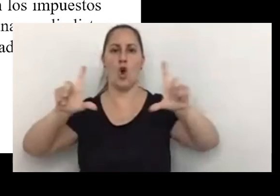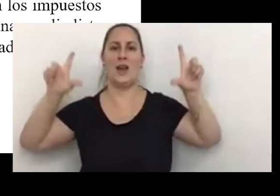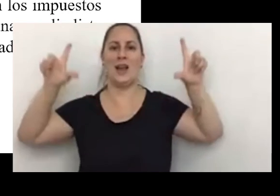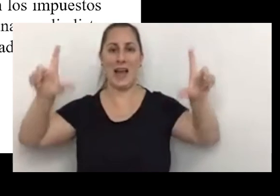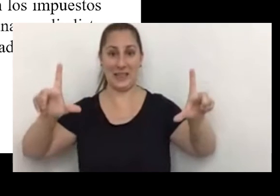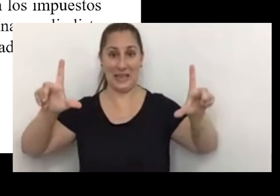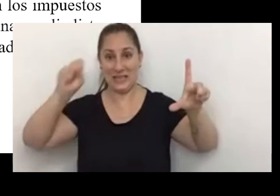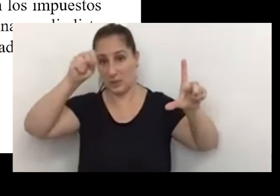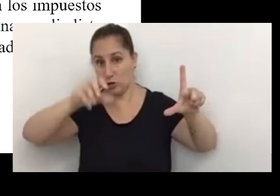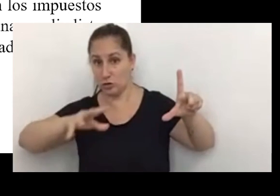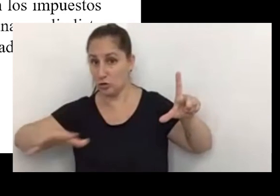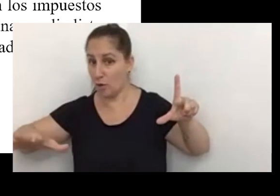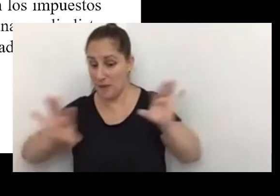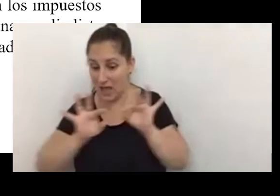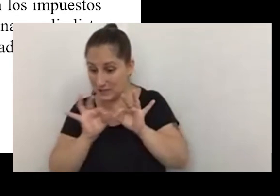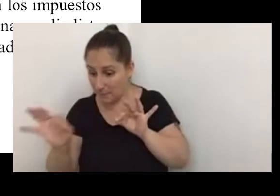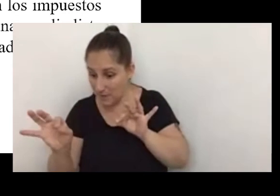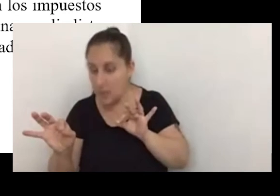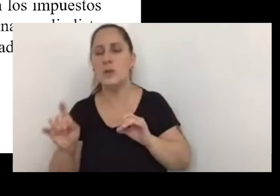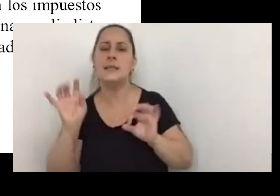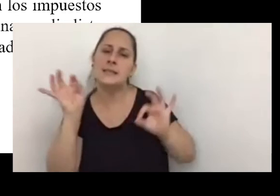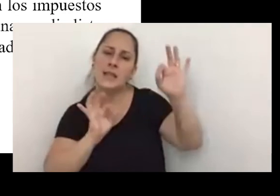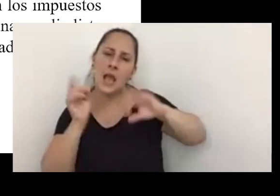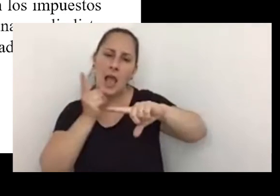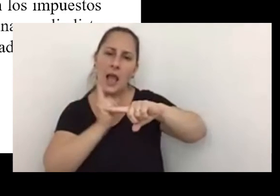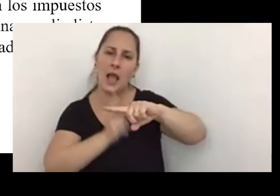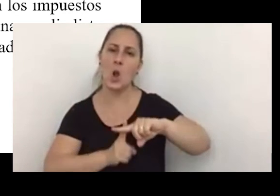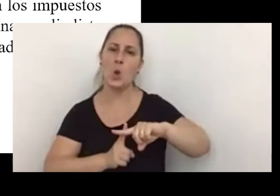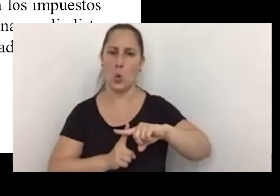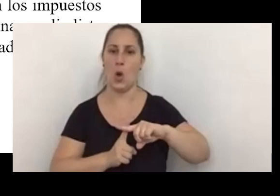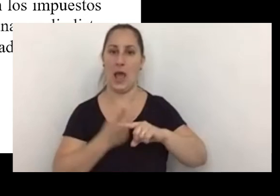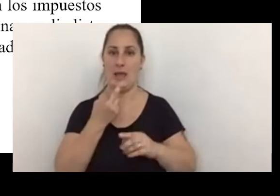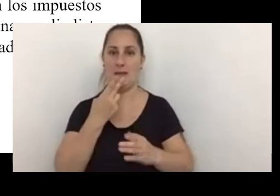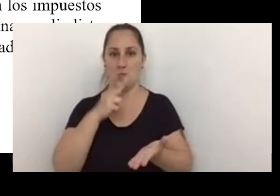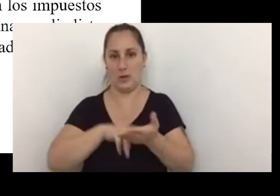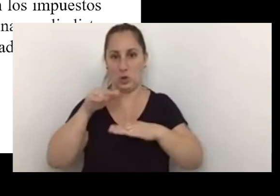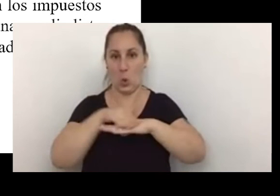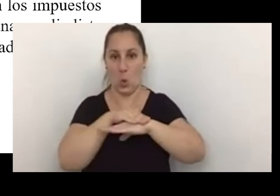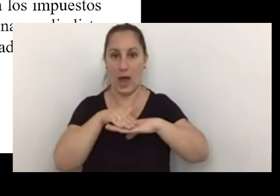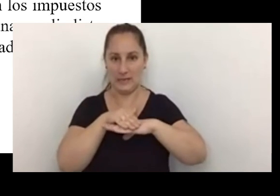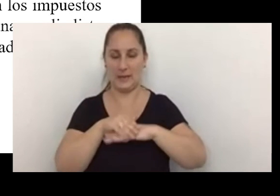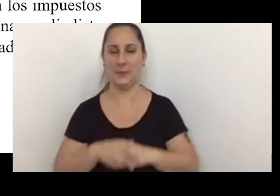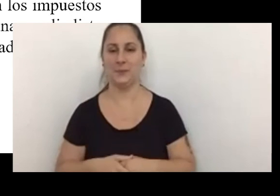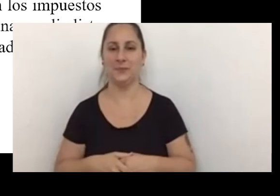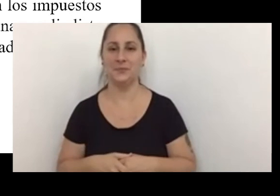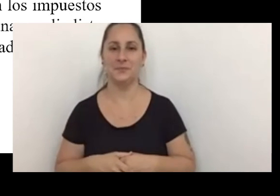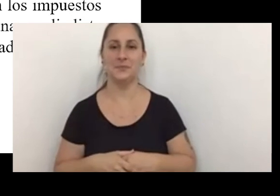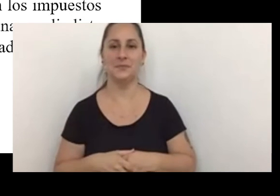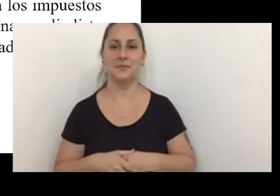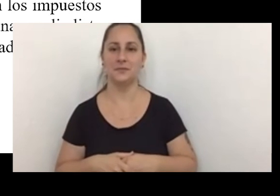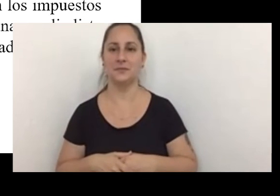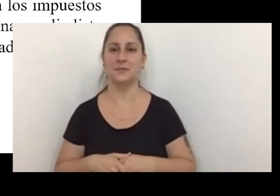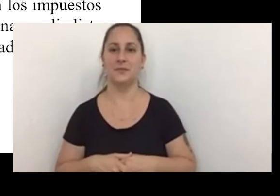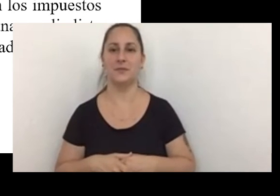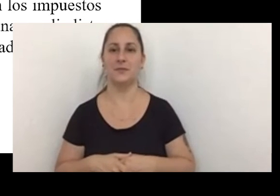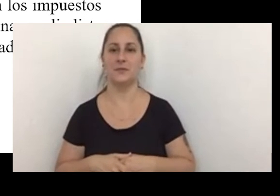calle se mide y sobre eso se tabula, esa sería la base imponible y sobre eso se tabula el impuesto. Como dice